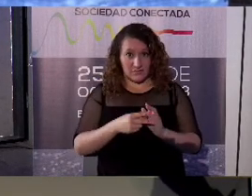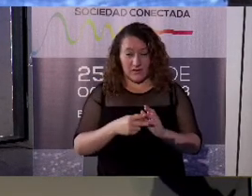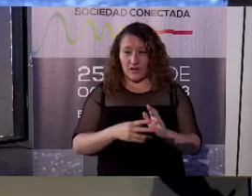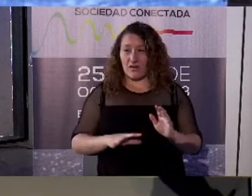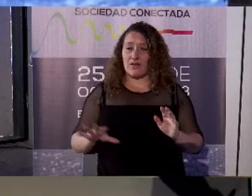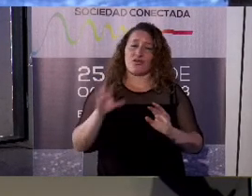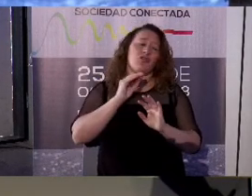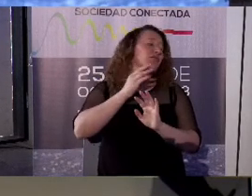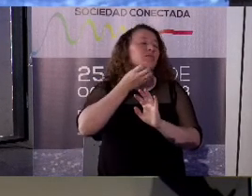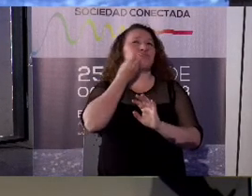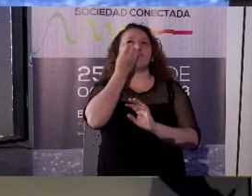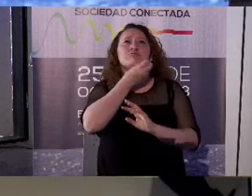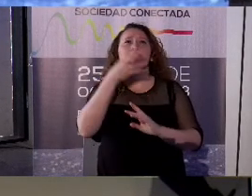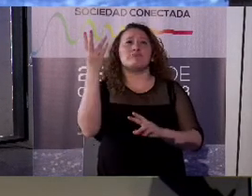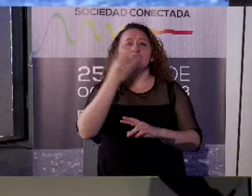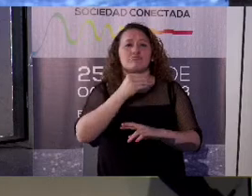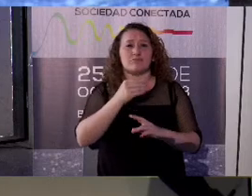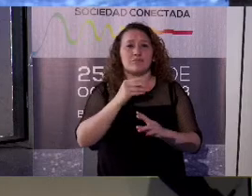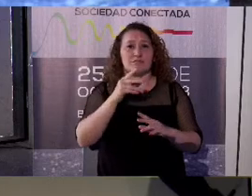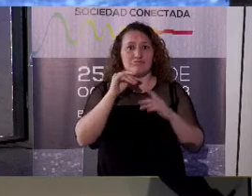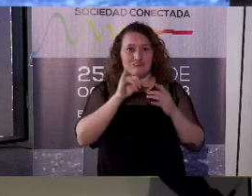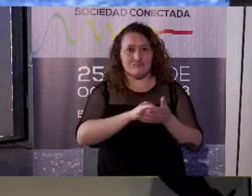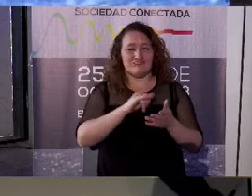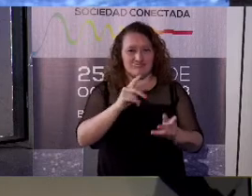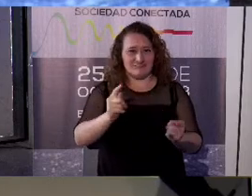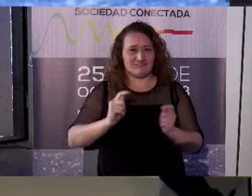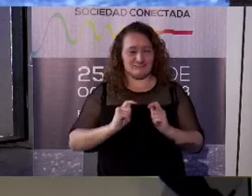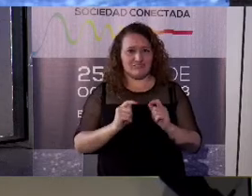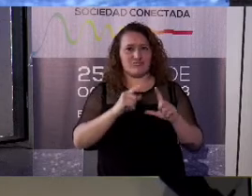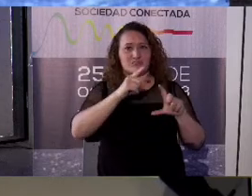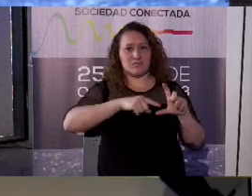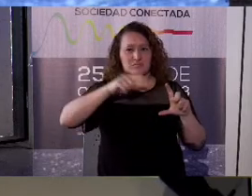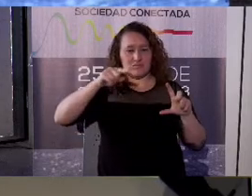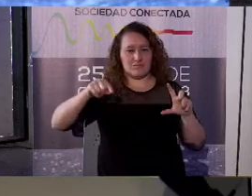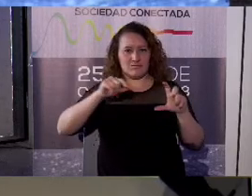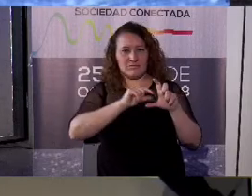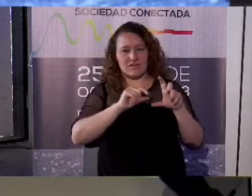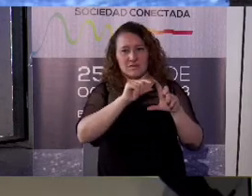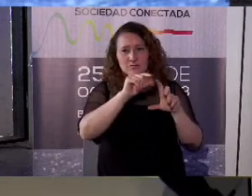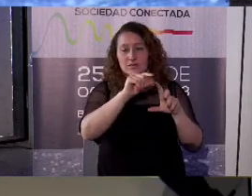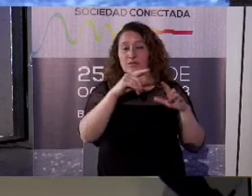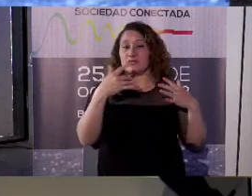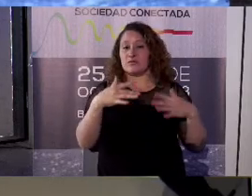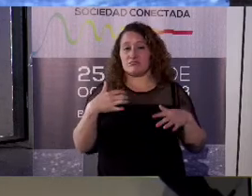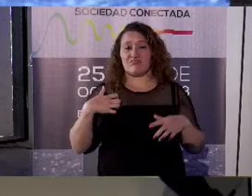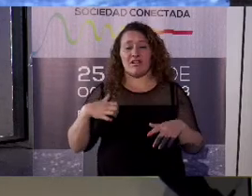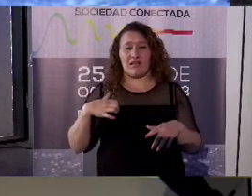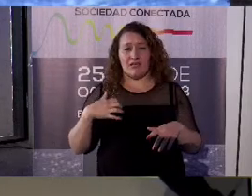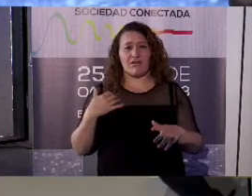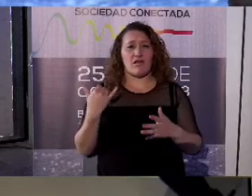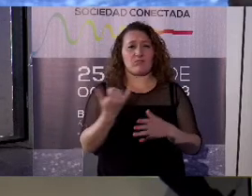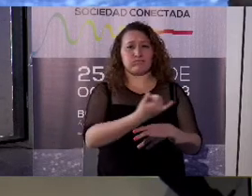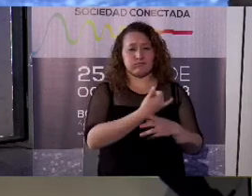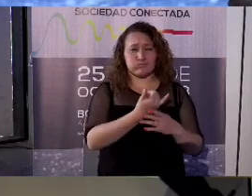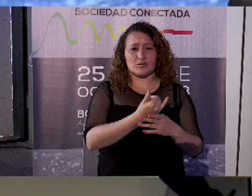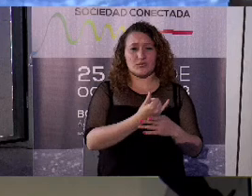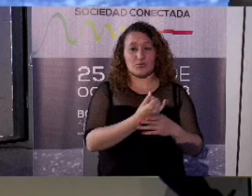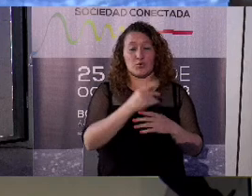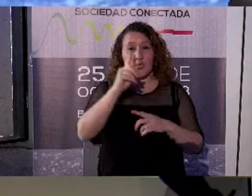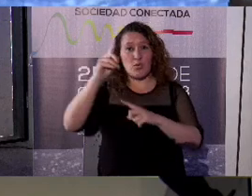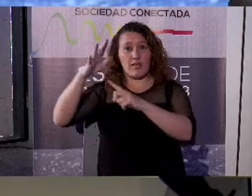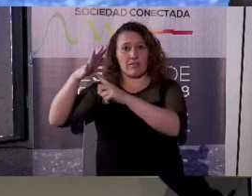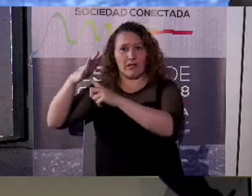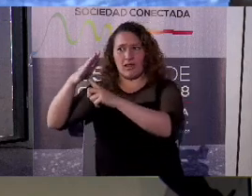ser floreciente Argentina tiene una de las mayor cantidad de densidad de celulares por antena lo que nos falta es